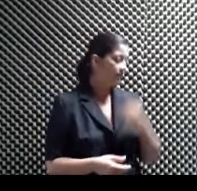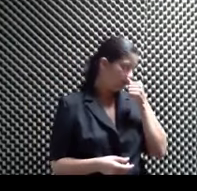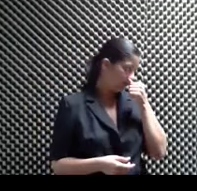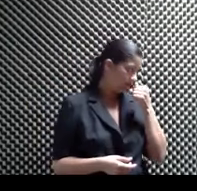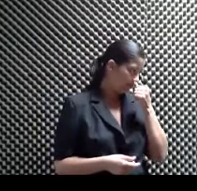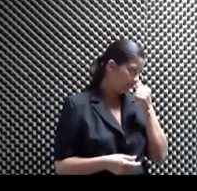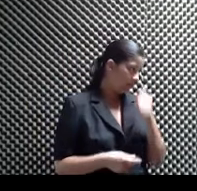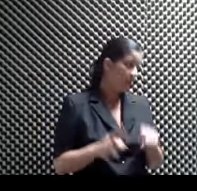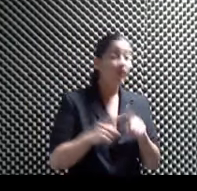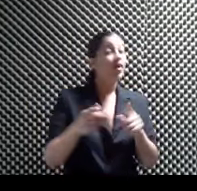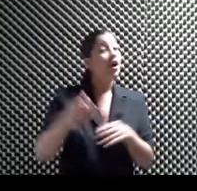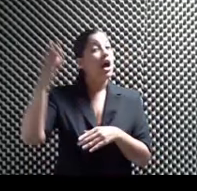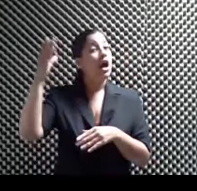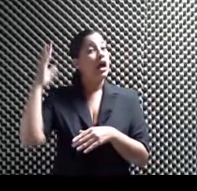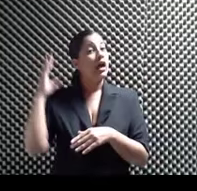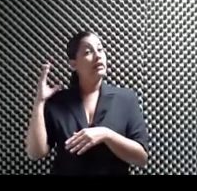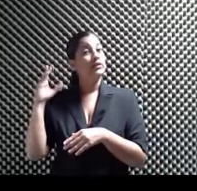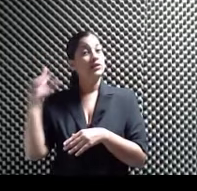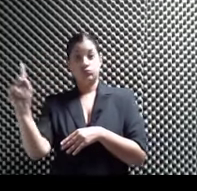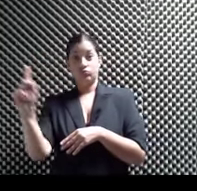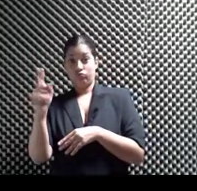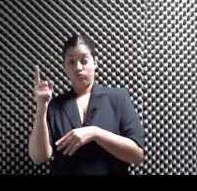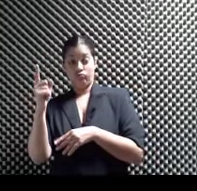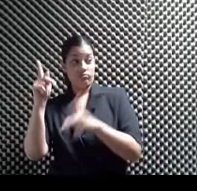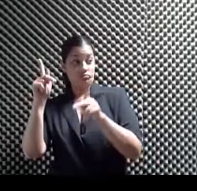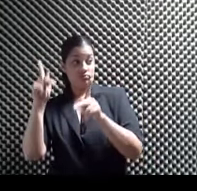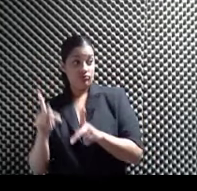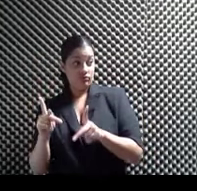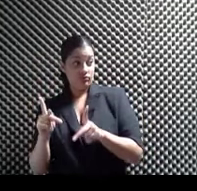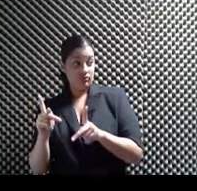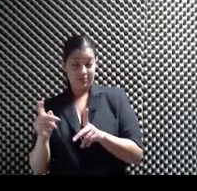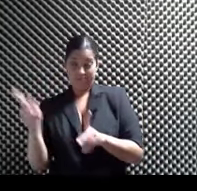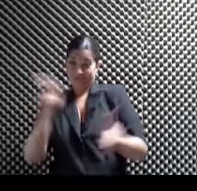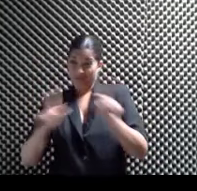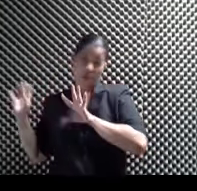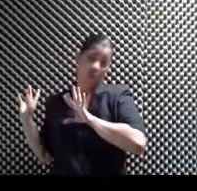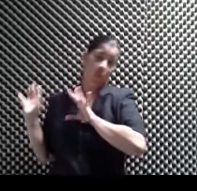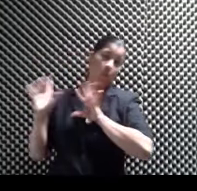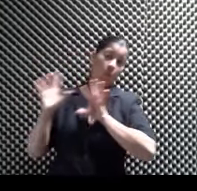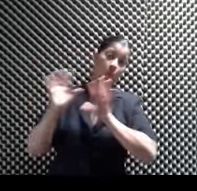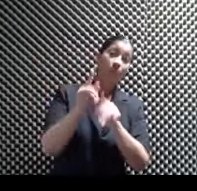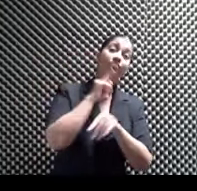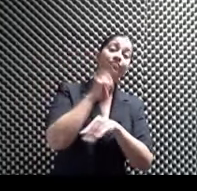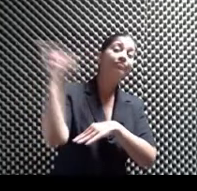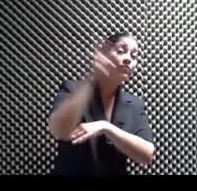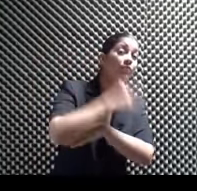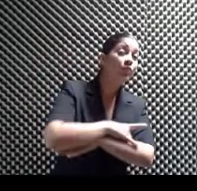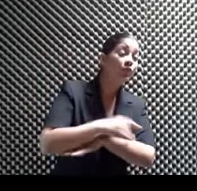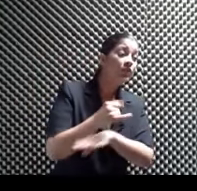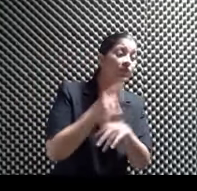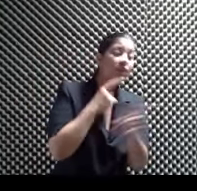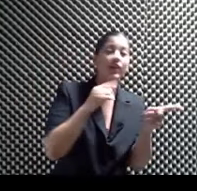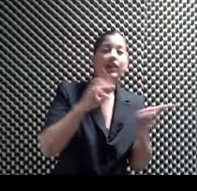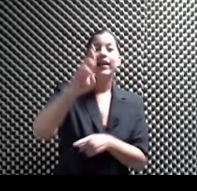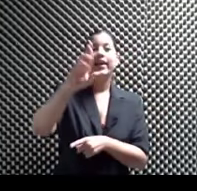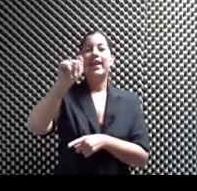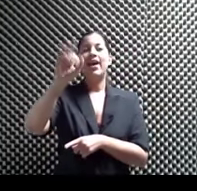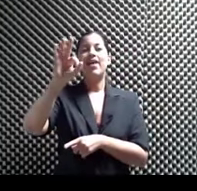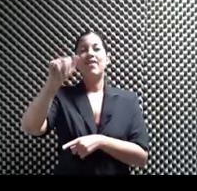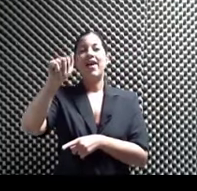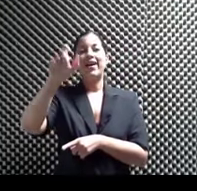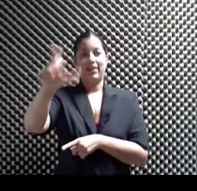Muchísimas Fanaticadas En el Aeropuerto Internacional De Isla Verde Y era Rafael Cada año Que